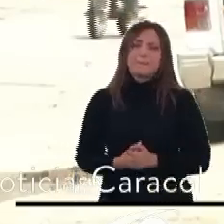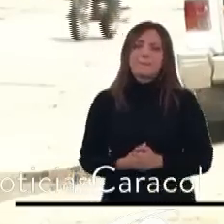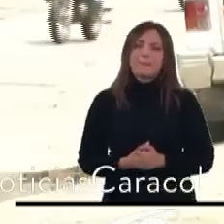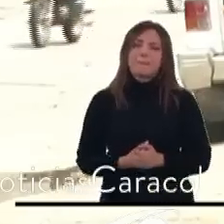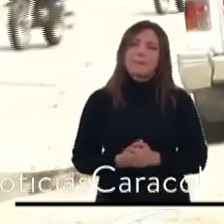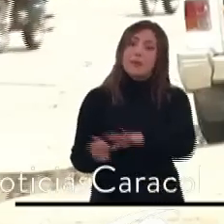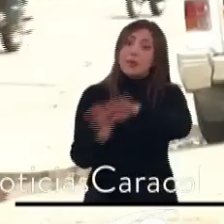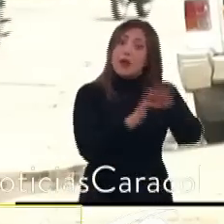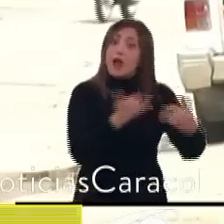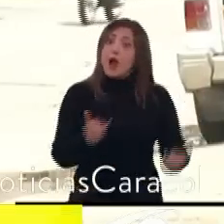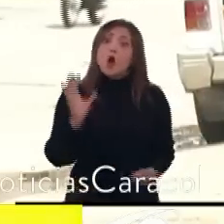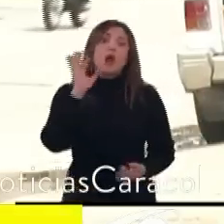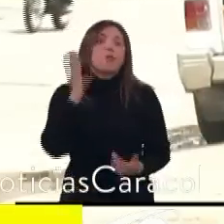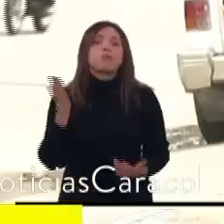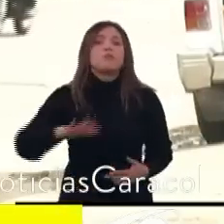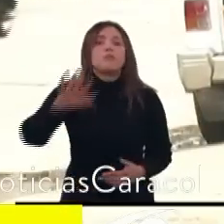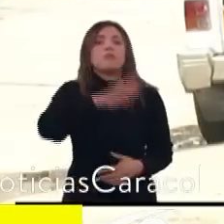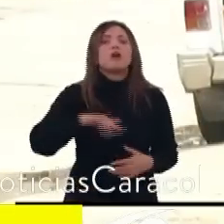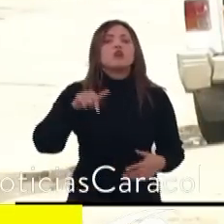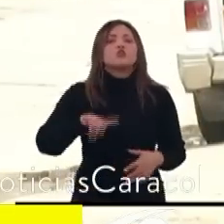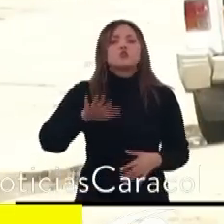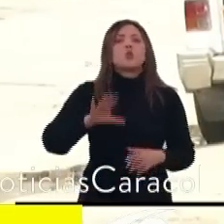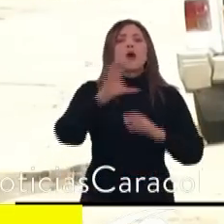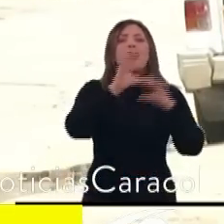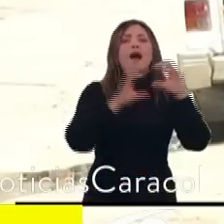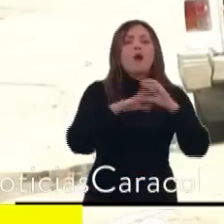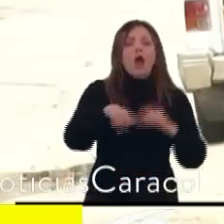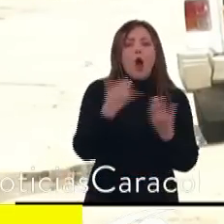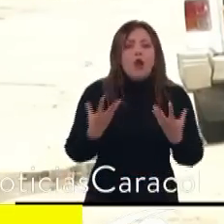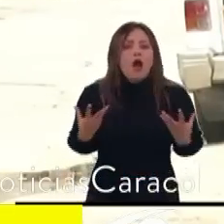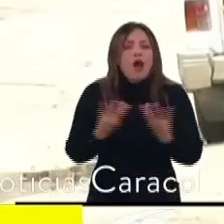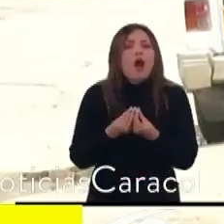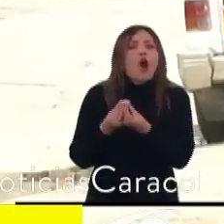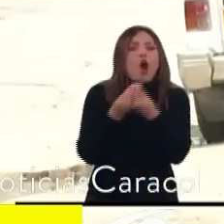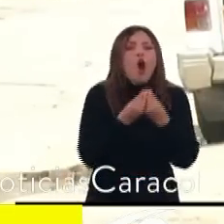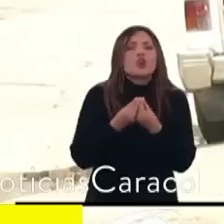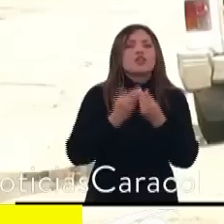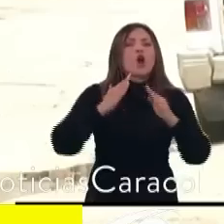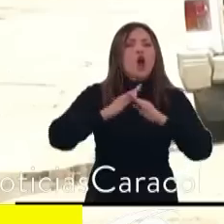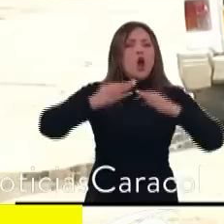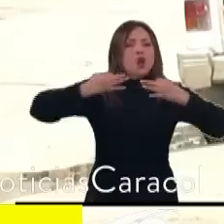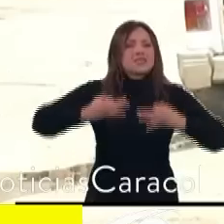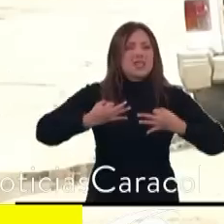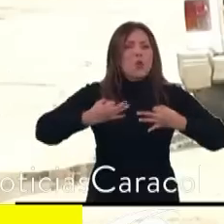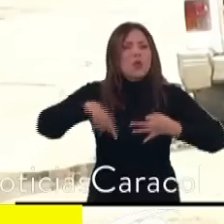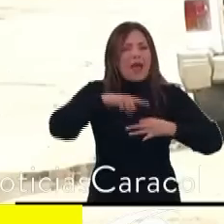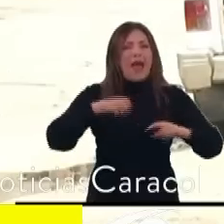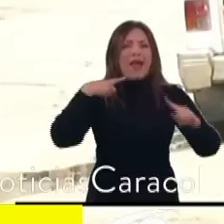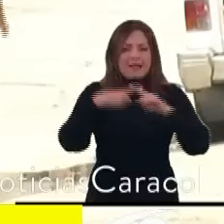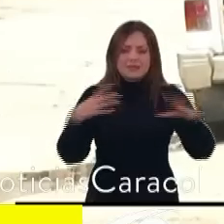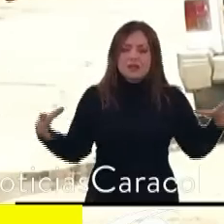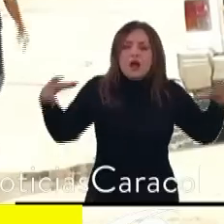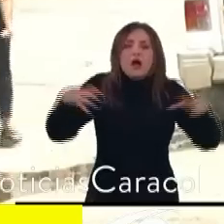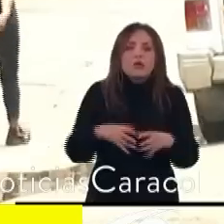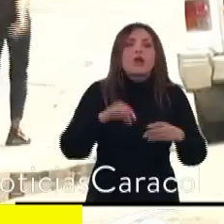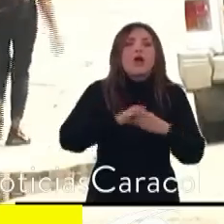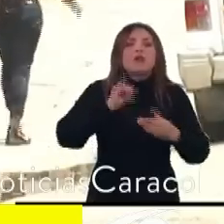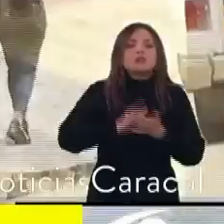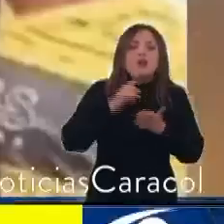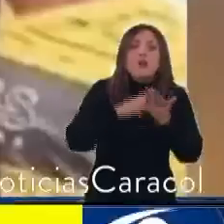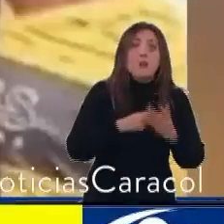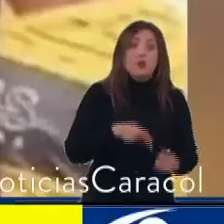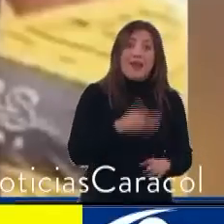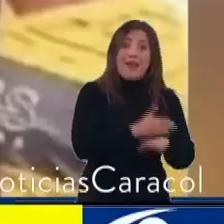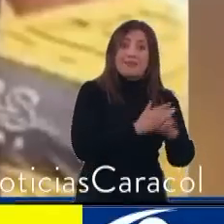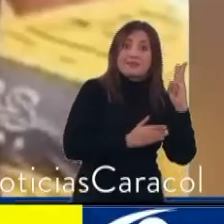A esta hora se adelanta en el departamento del Cauca un consejo extraordinario de seguridad porque a esa masacre se suman otros 2 homicidios. La primera víctima